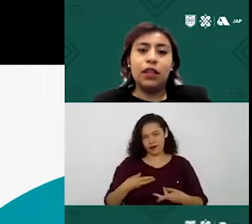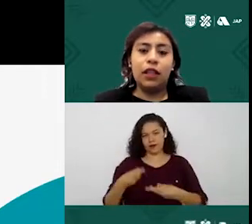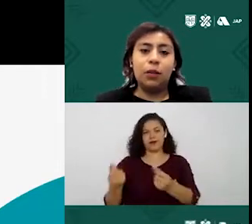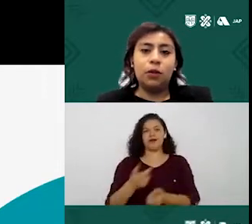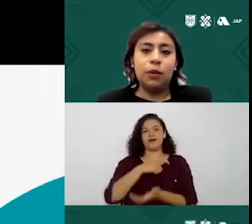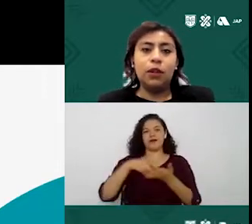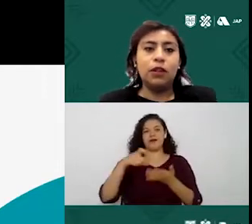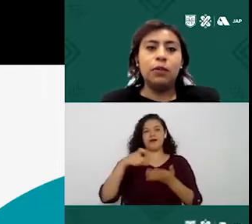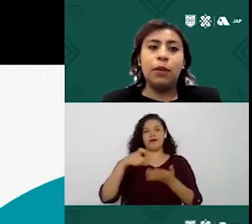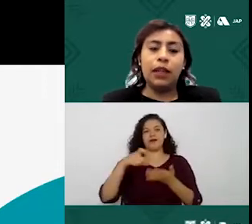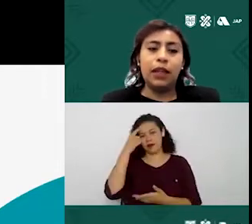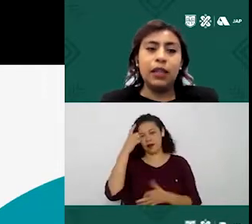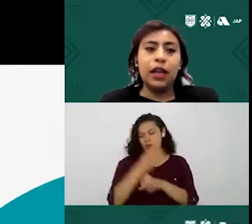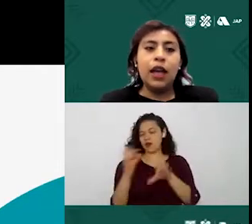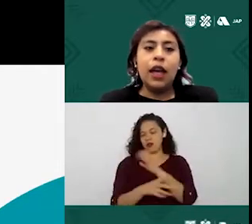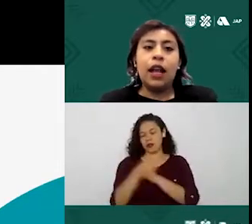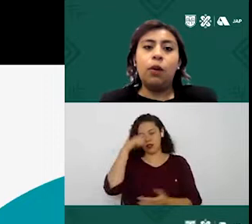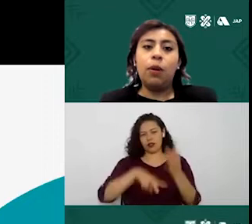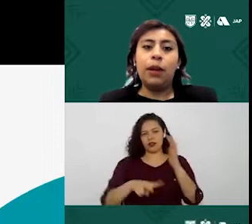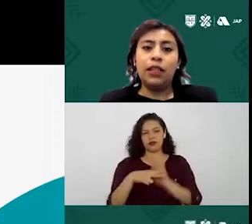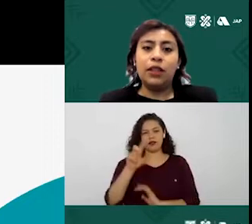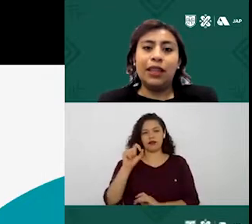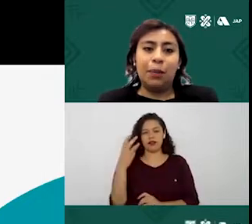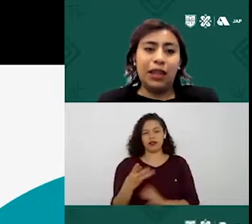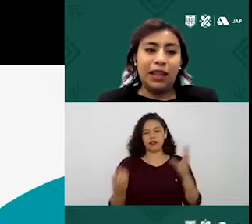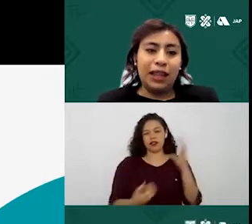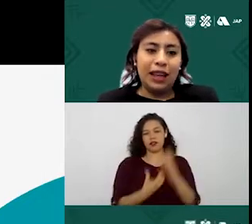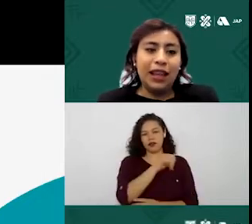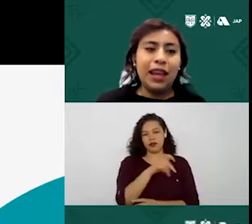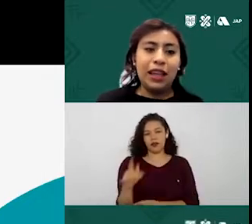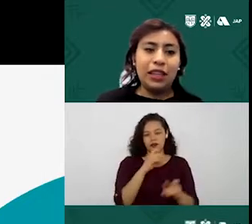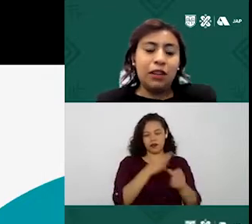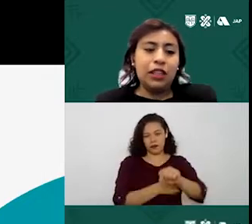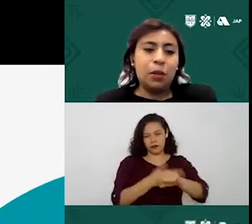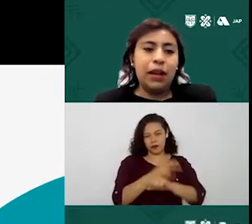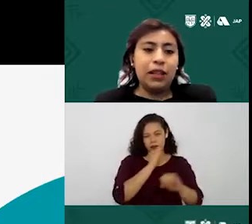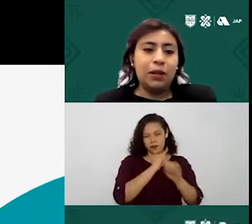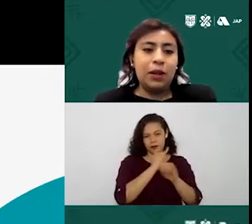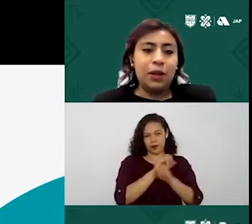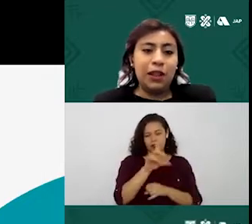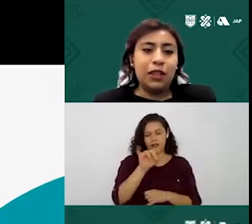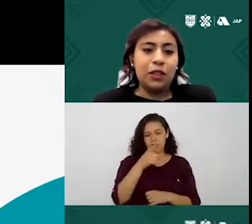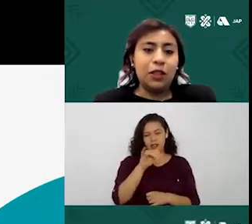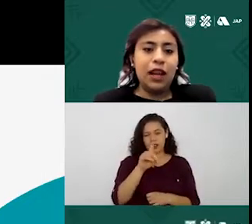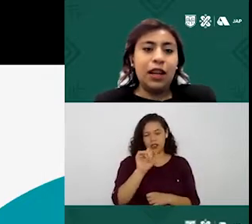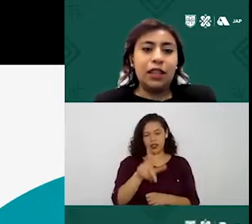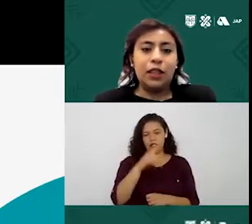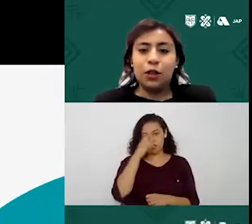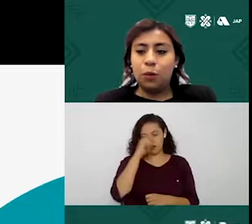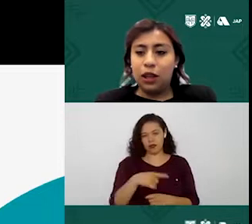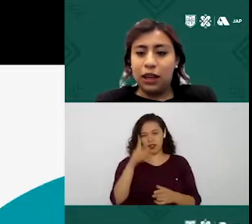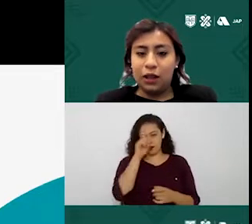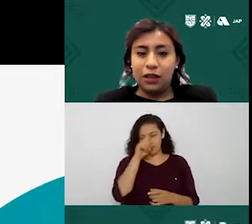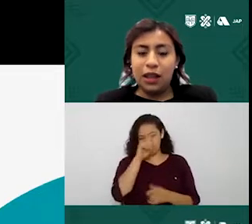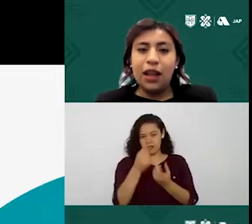de inversiones En activos fijos 2023 en la nueva aplicación en tramita digital en esta ocasión para el servicio de ventación social y